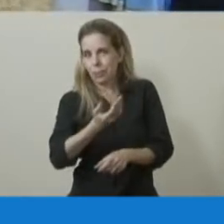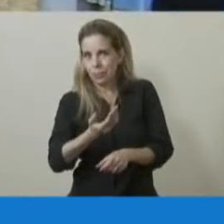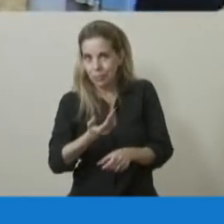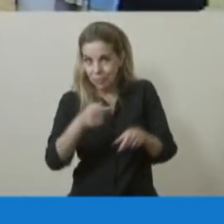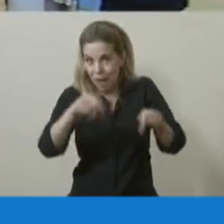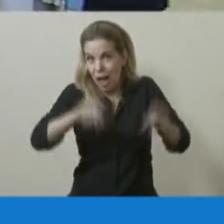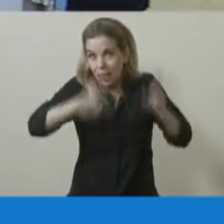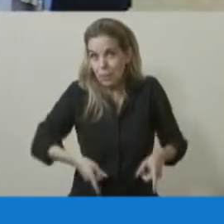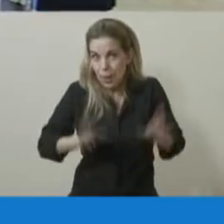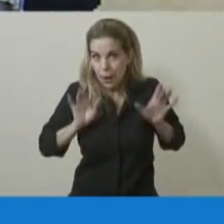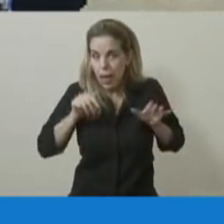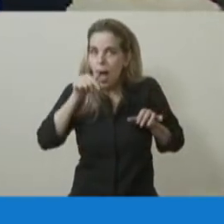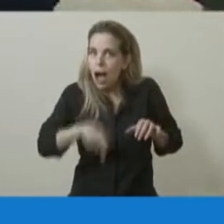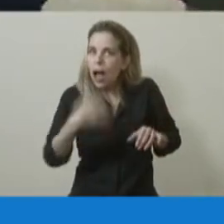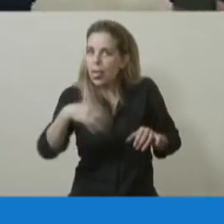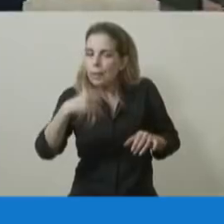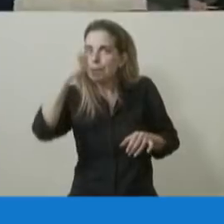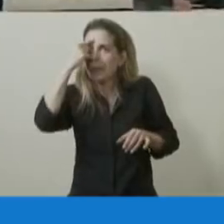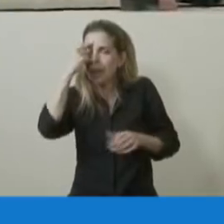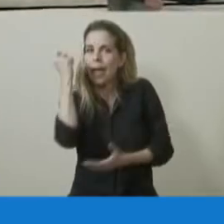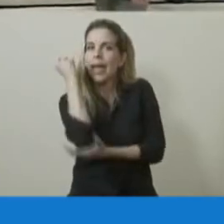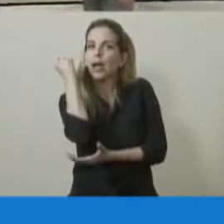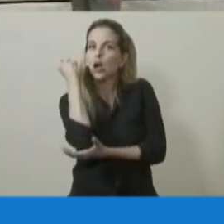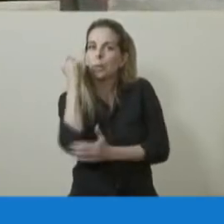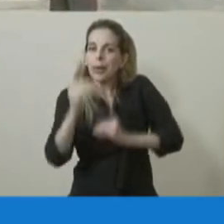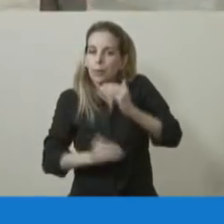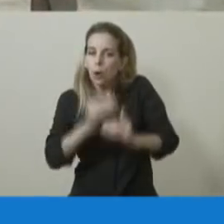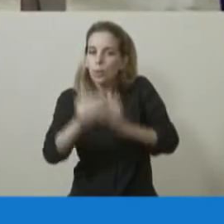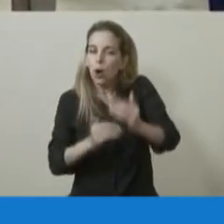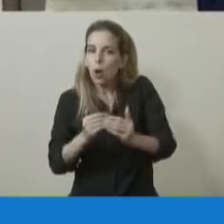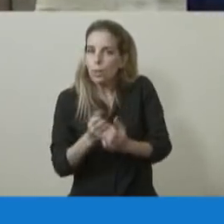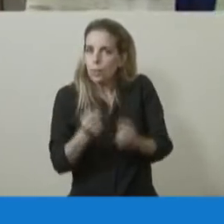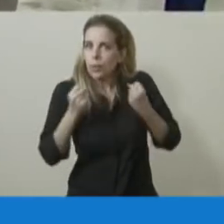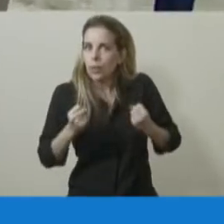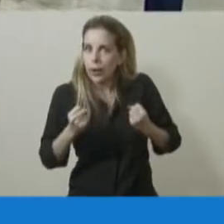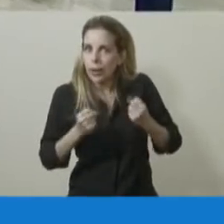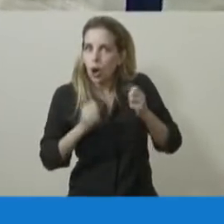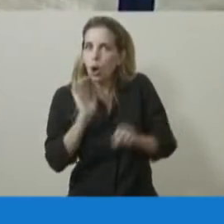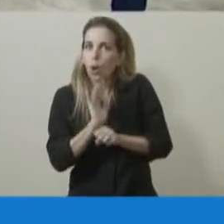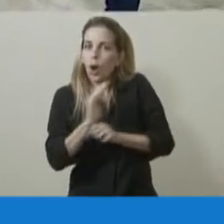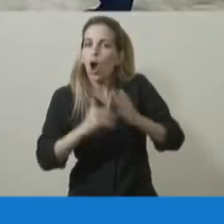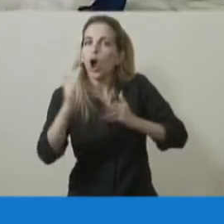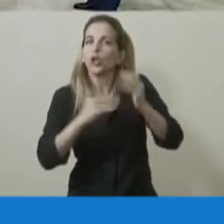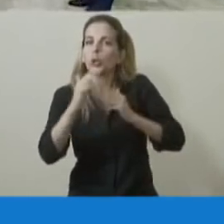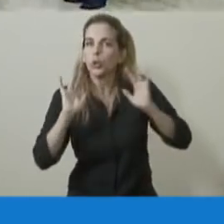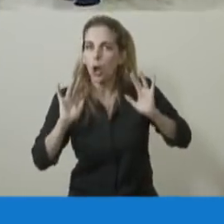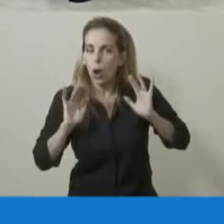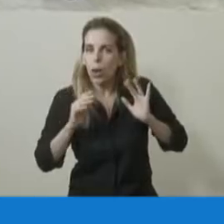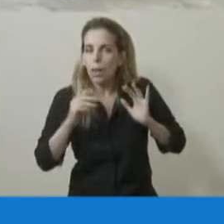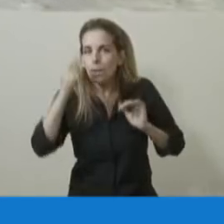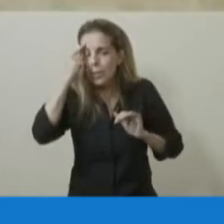Nosotros tenemos que construir una economía más sólida y la solidez en la economía la produce la economía